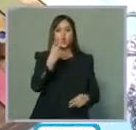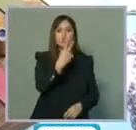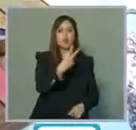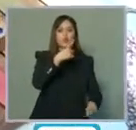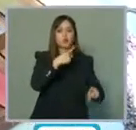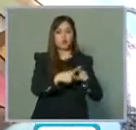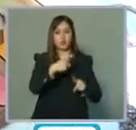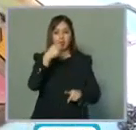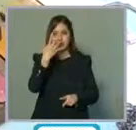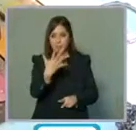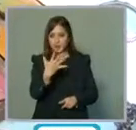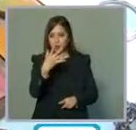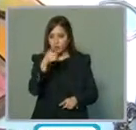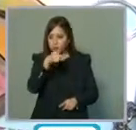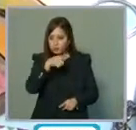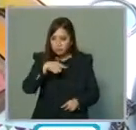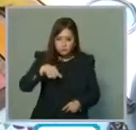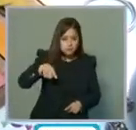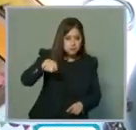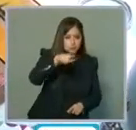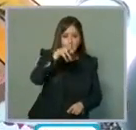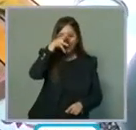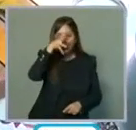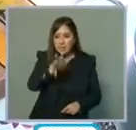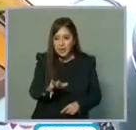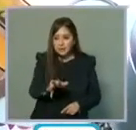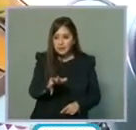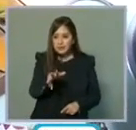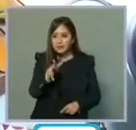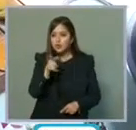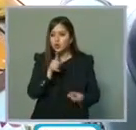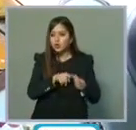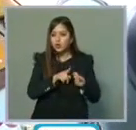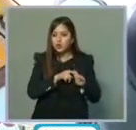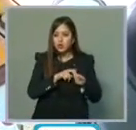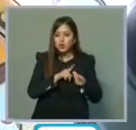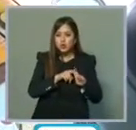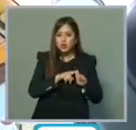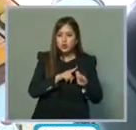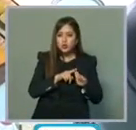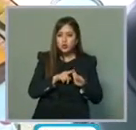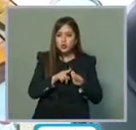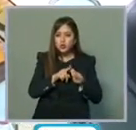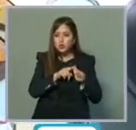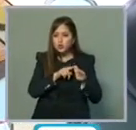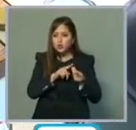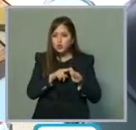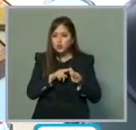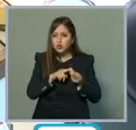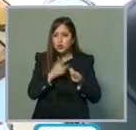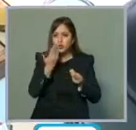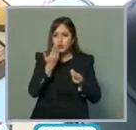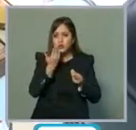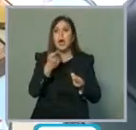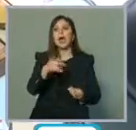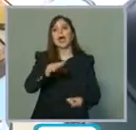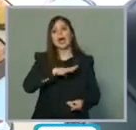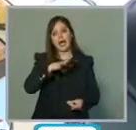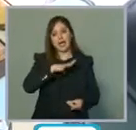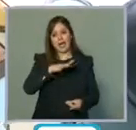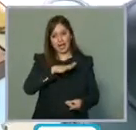5, busca el 10, entonces, a ver, ayúdame a buscar el 10. El 10, pues ¿qué cree que no está? Aquí está, ¿no?